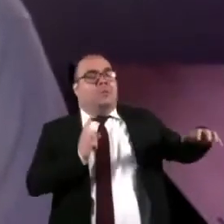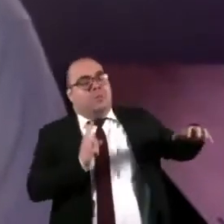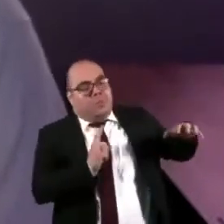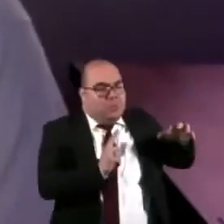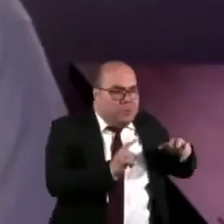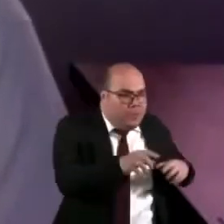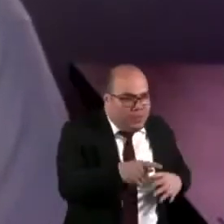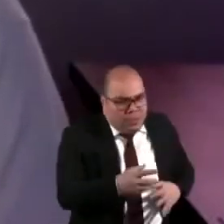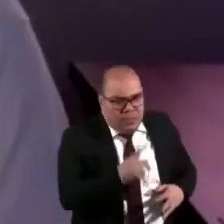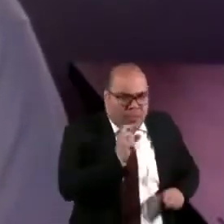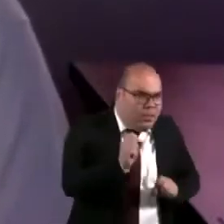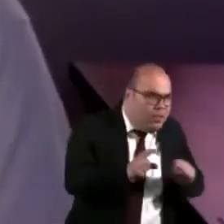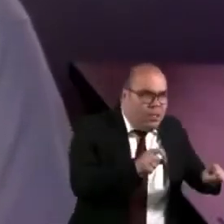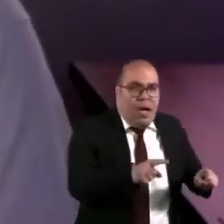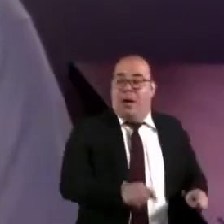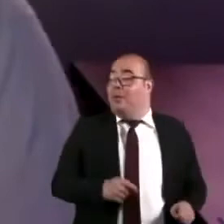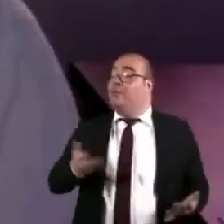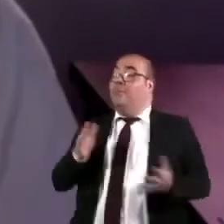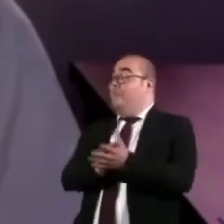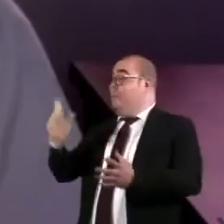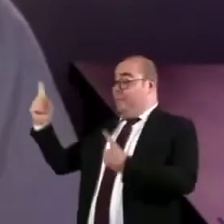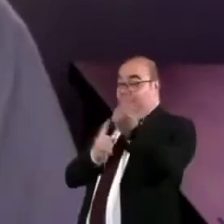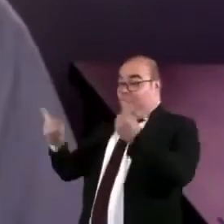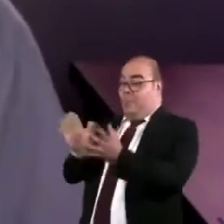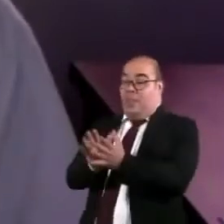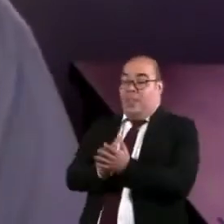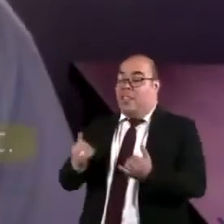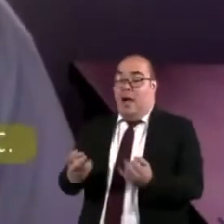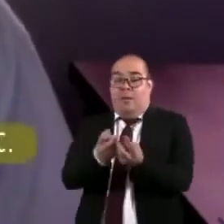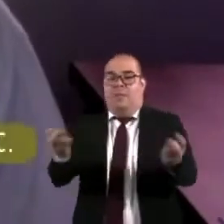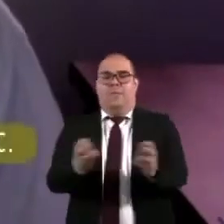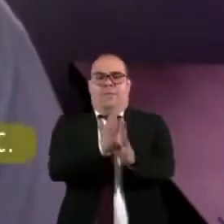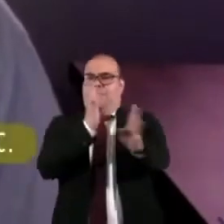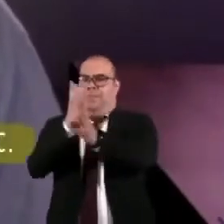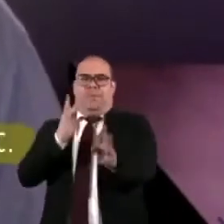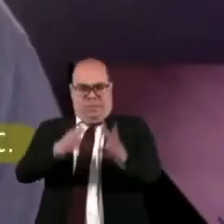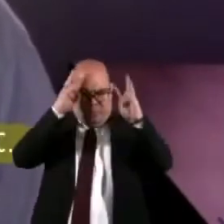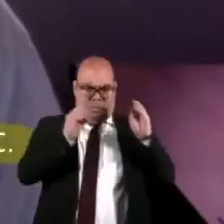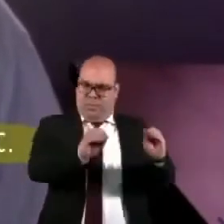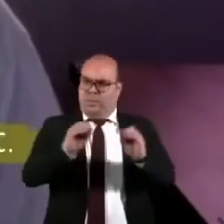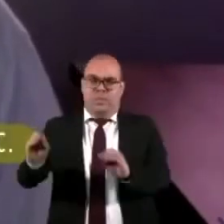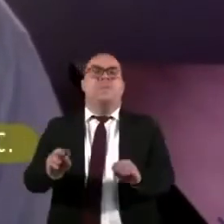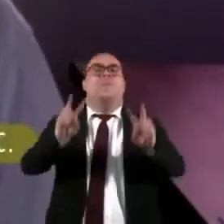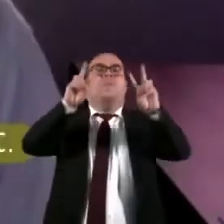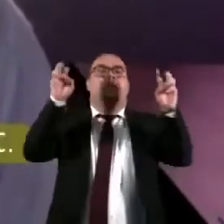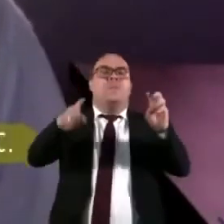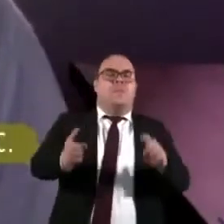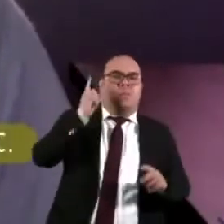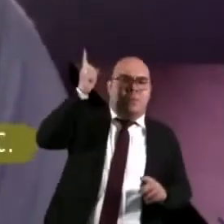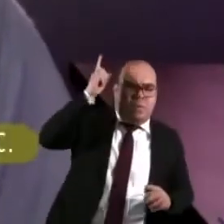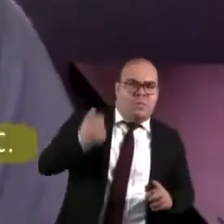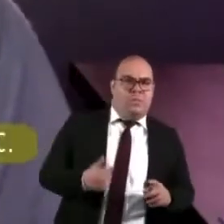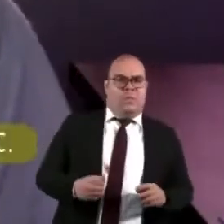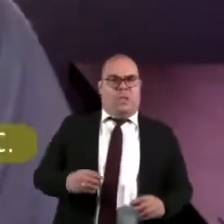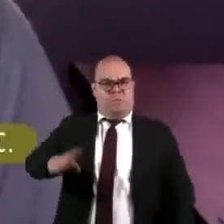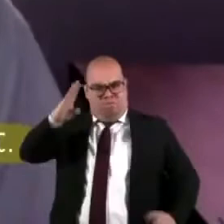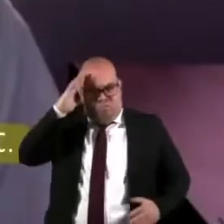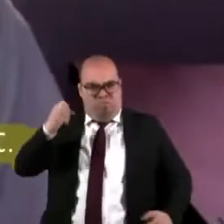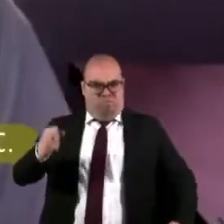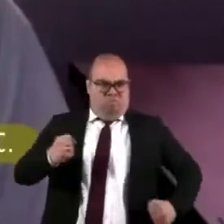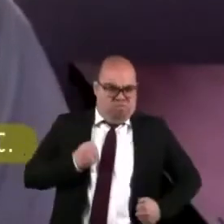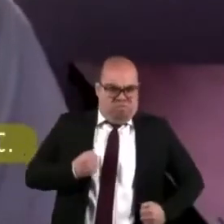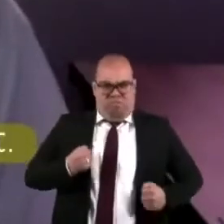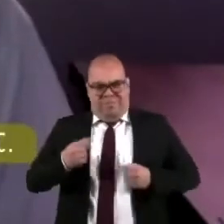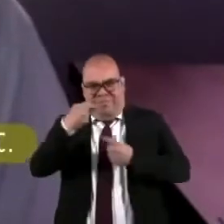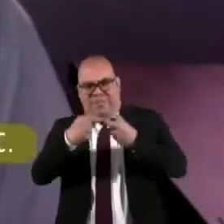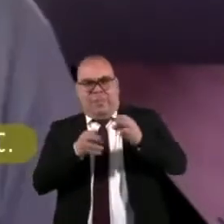entiende, era de ir formando la gente, de ir formándola desde el punto de vista político y desde el punto de vista militar. Y así